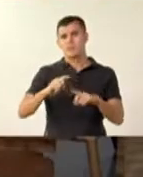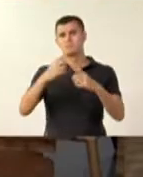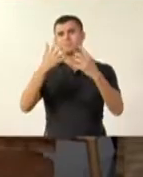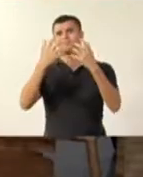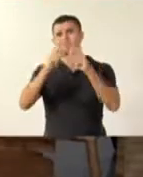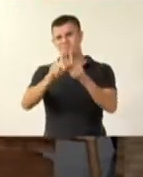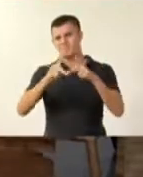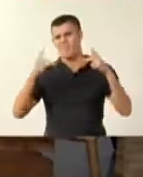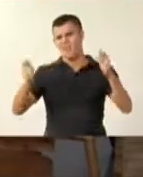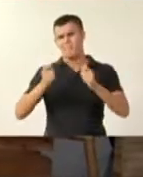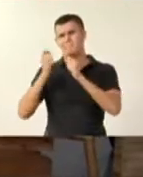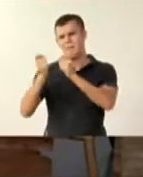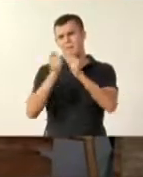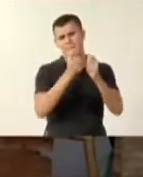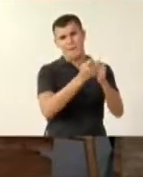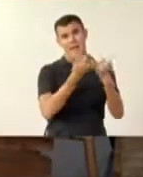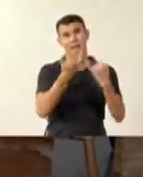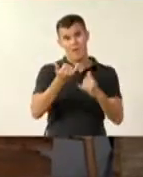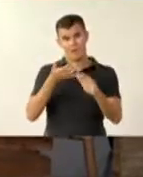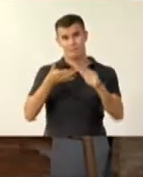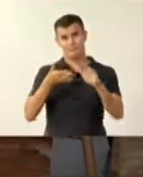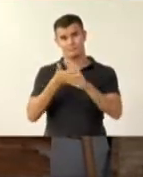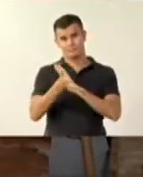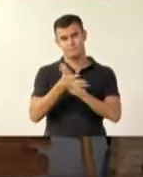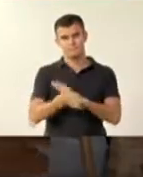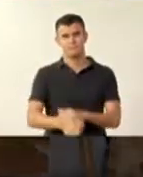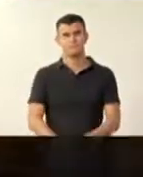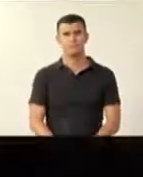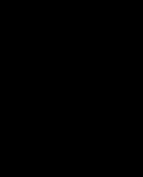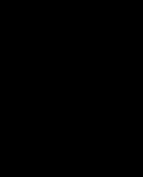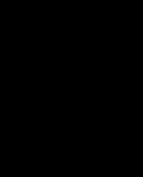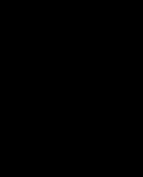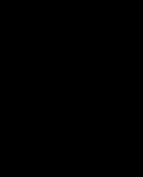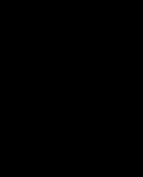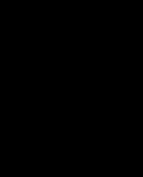para importantes revistas del país. Ya regresamos.